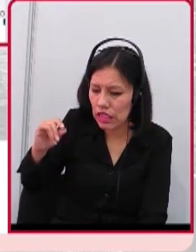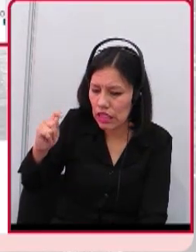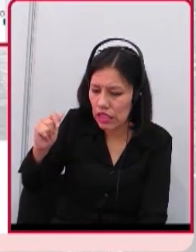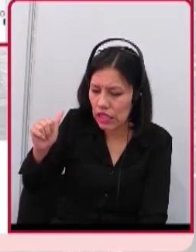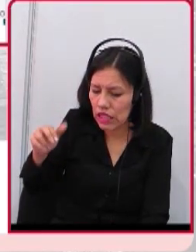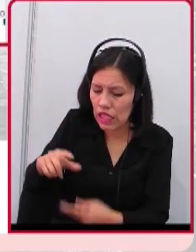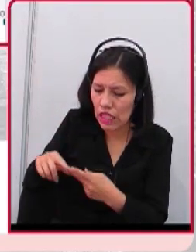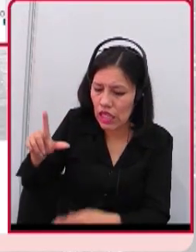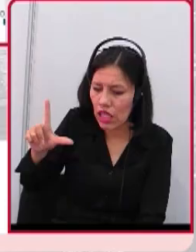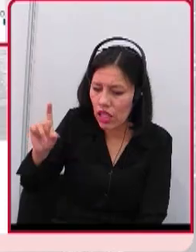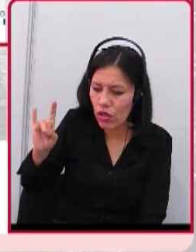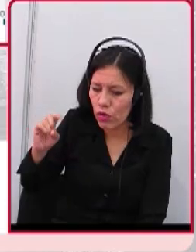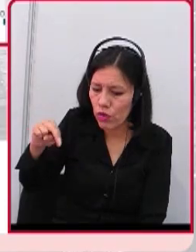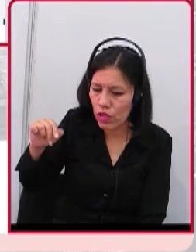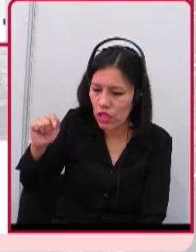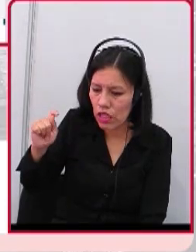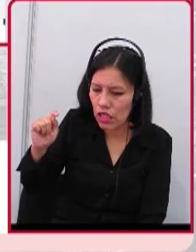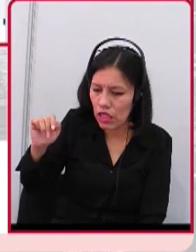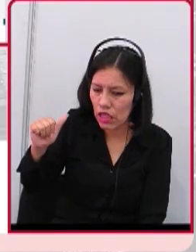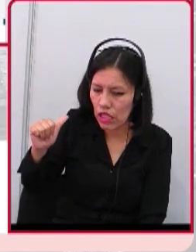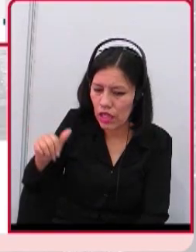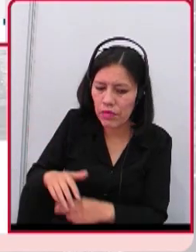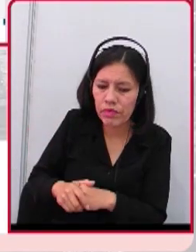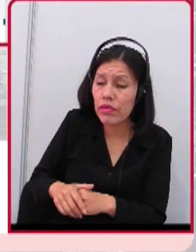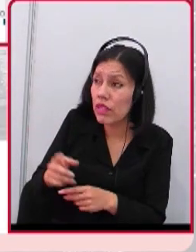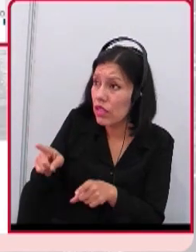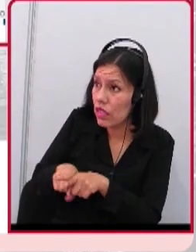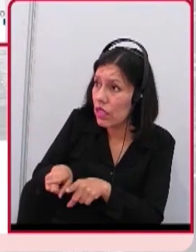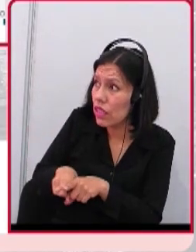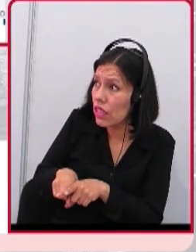la parte tenemos